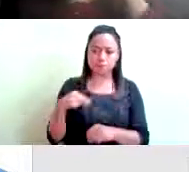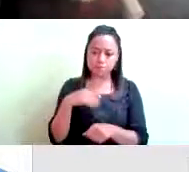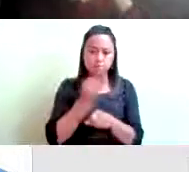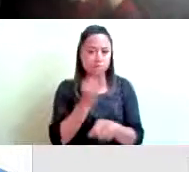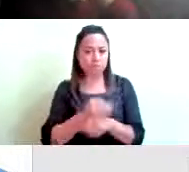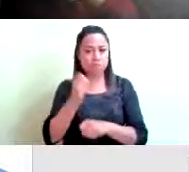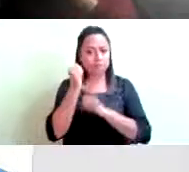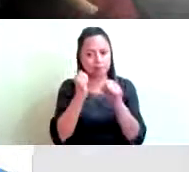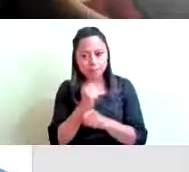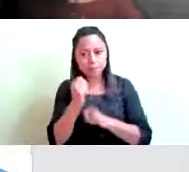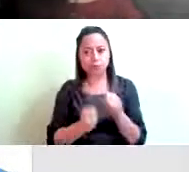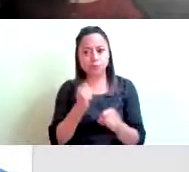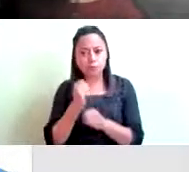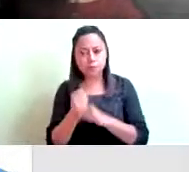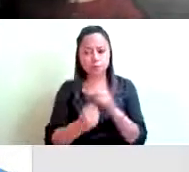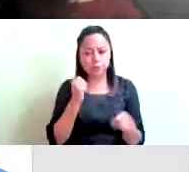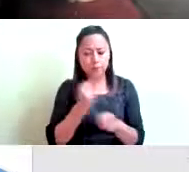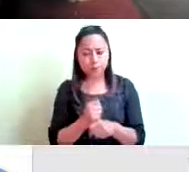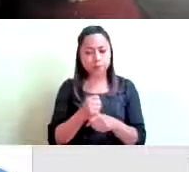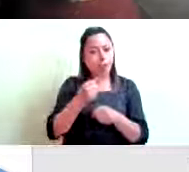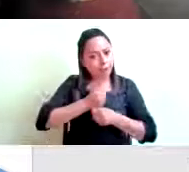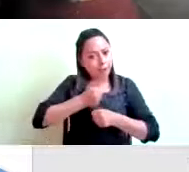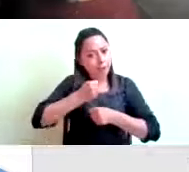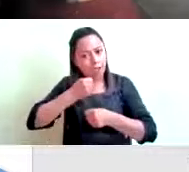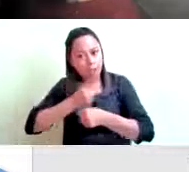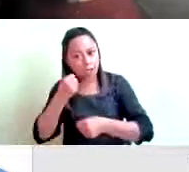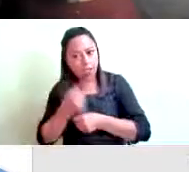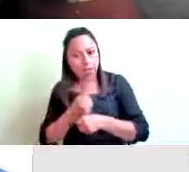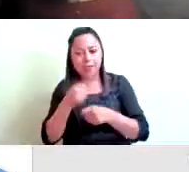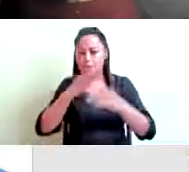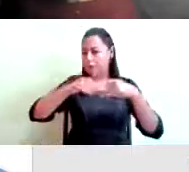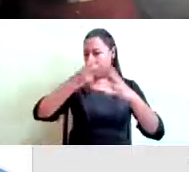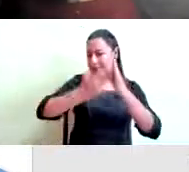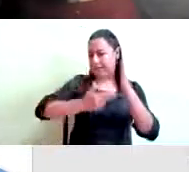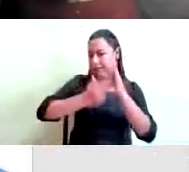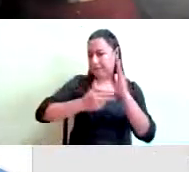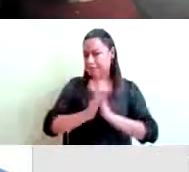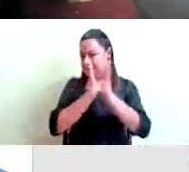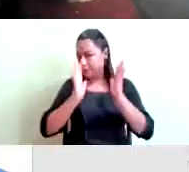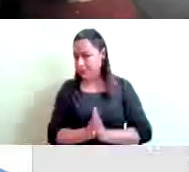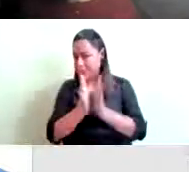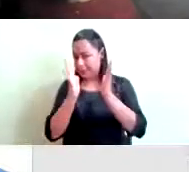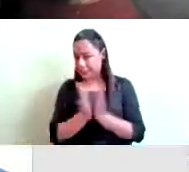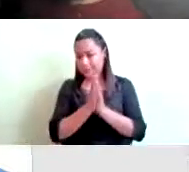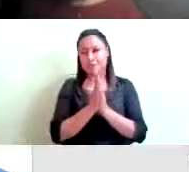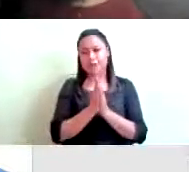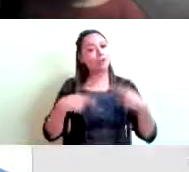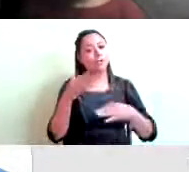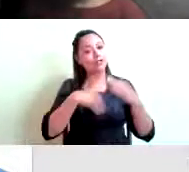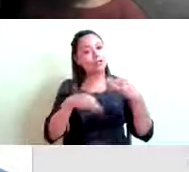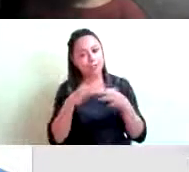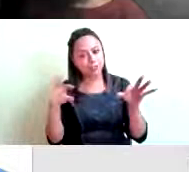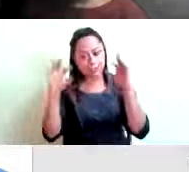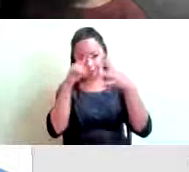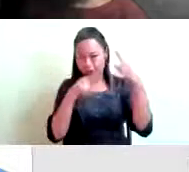tratando de afinar estos instrumentos de participación ciudadana que van muy de la mano con estos otros puntos,